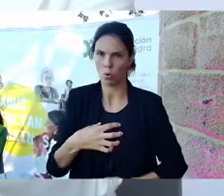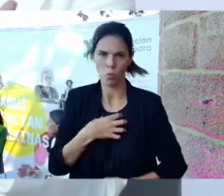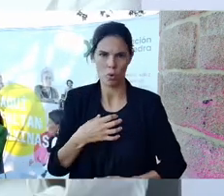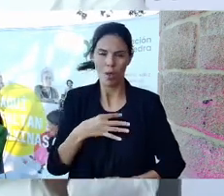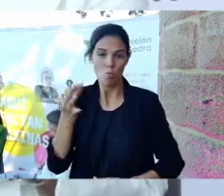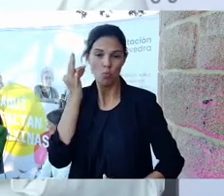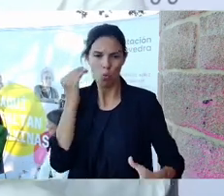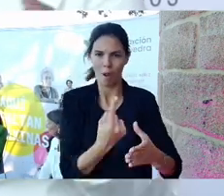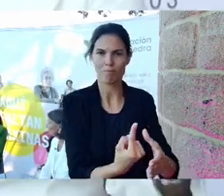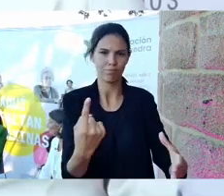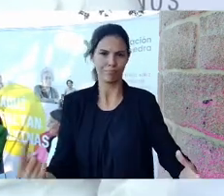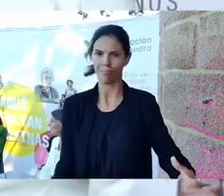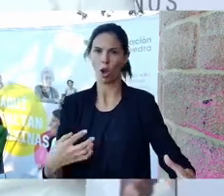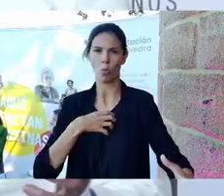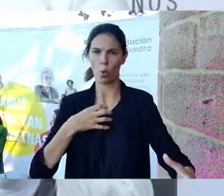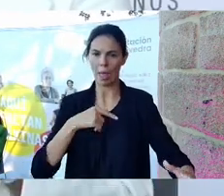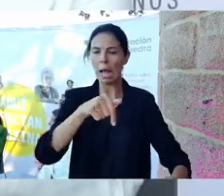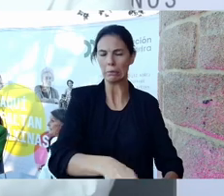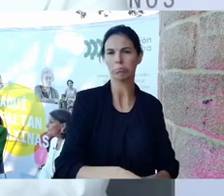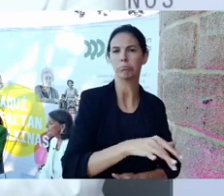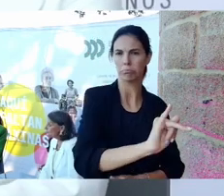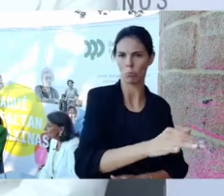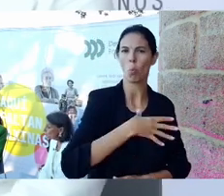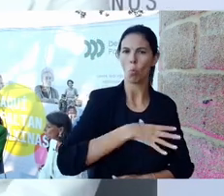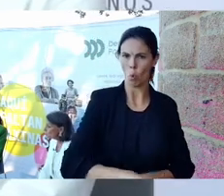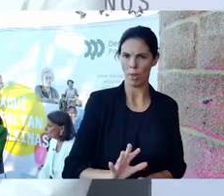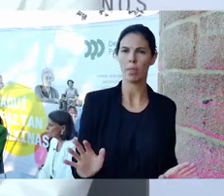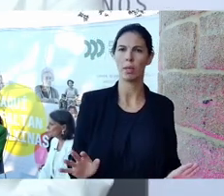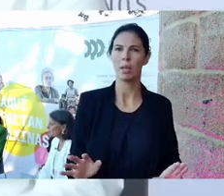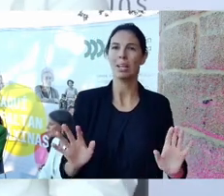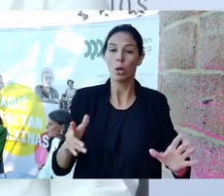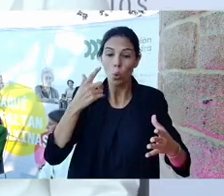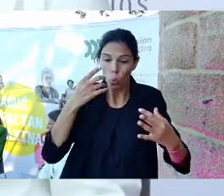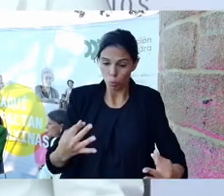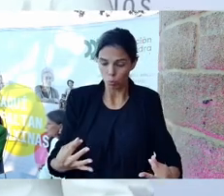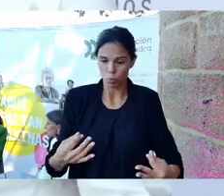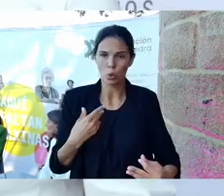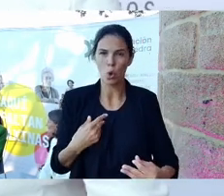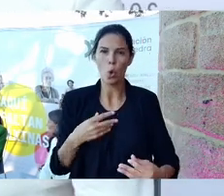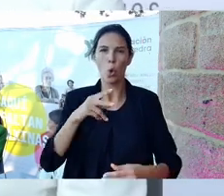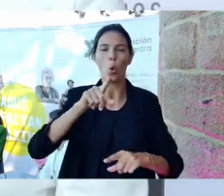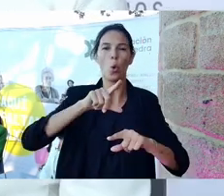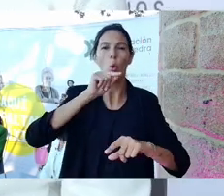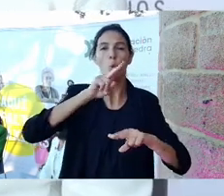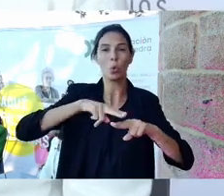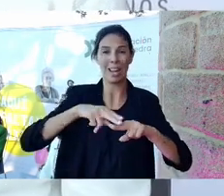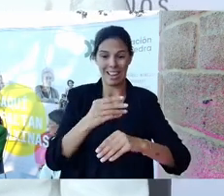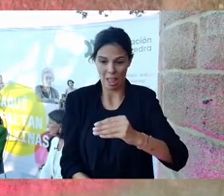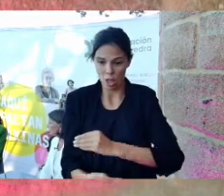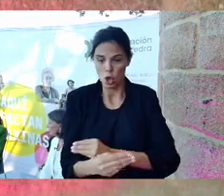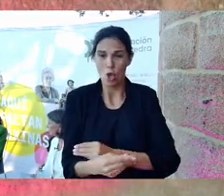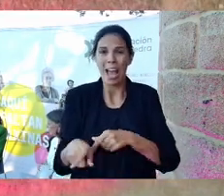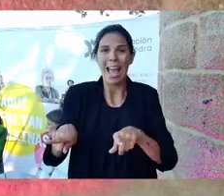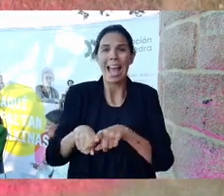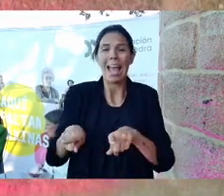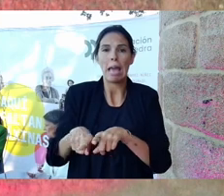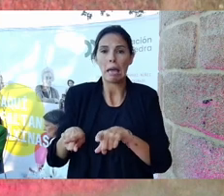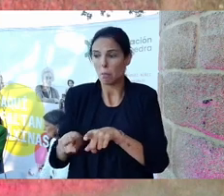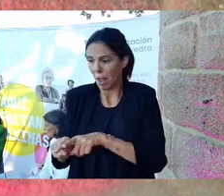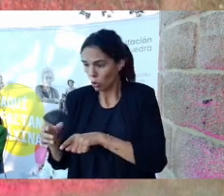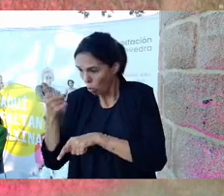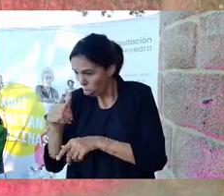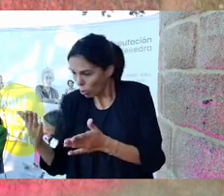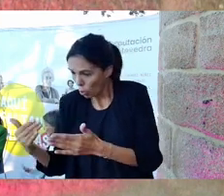Franco, no podían. Estaban excluidas de la línea sucesoria. Aquí no. Y efectivamente, cuando nació Urraca, Urraca no tenía hermanos